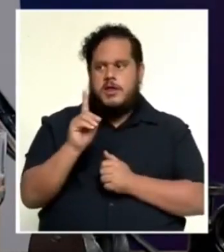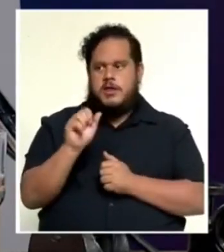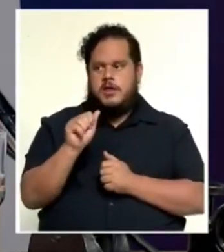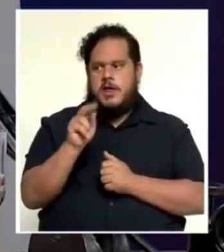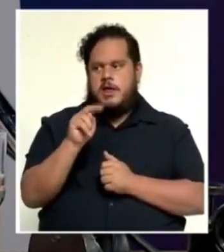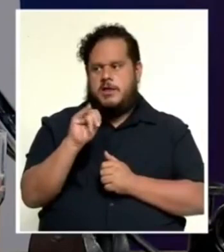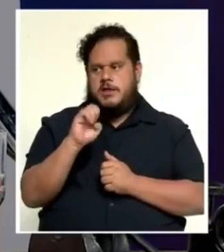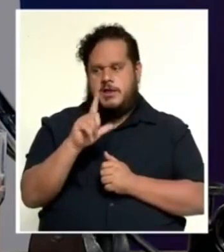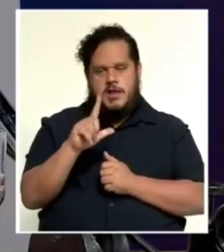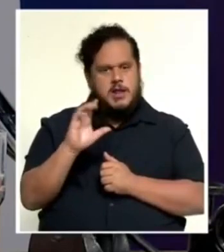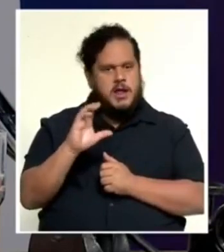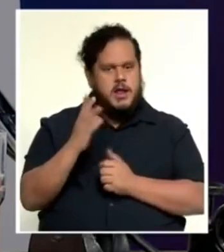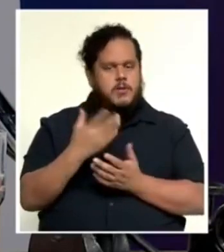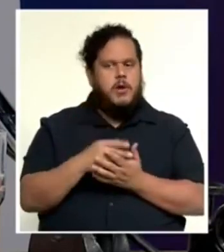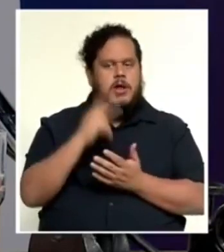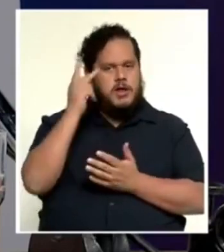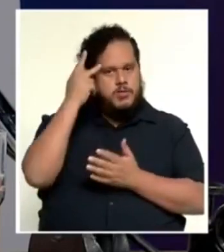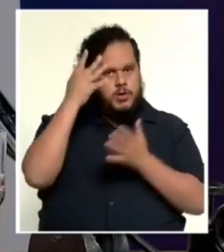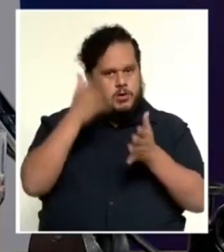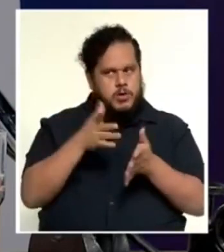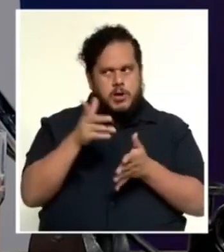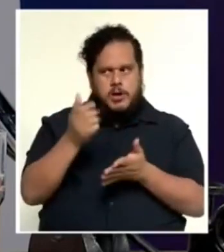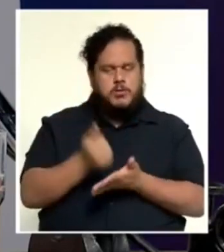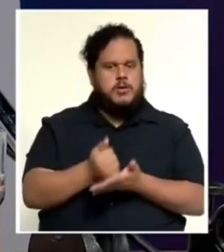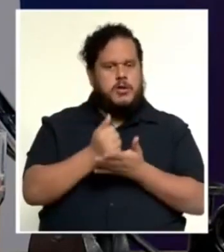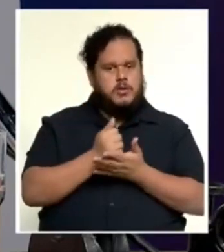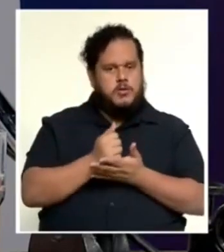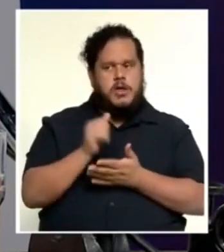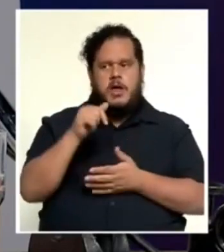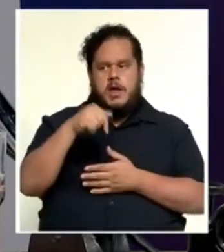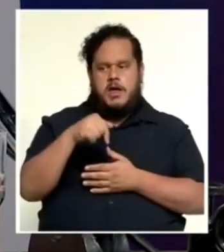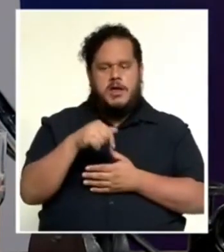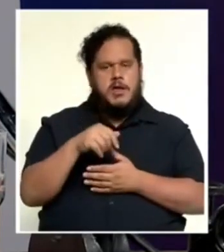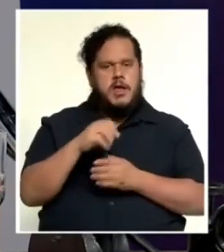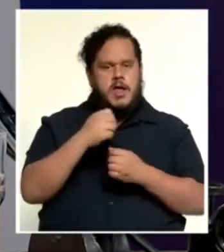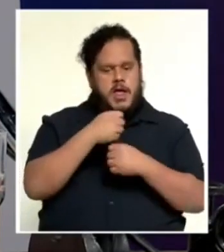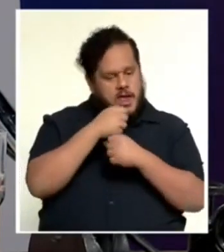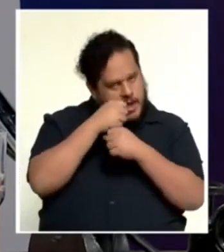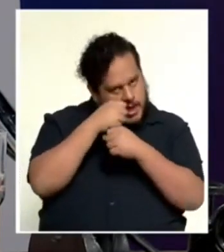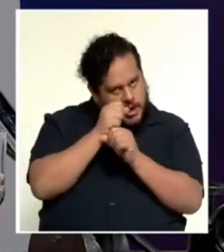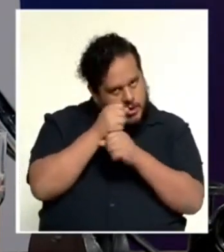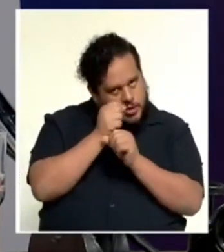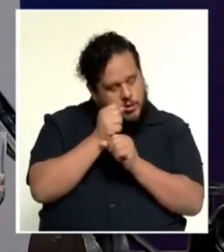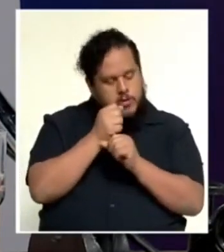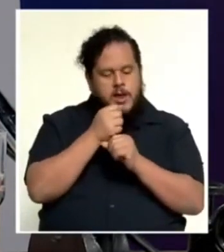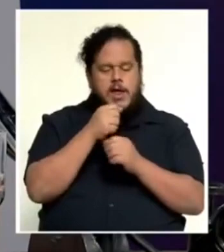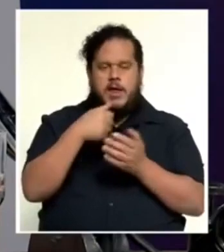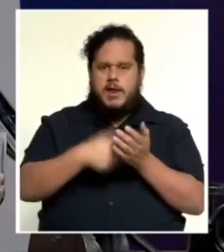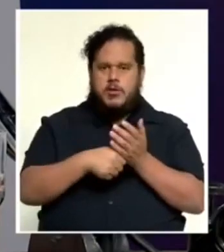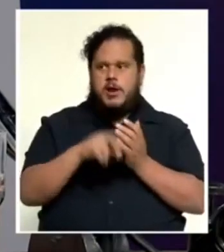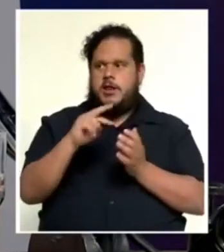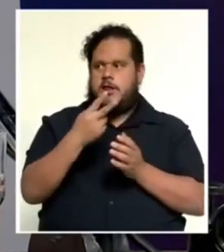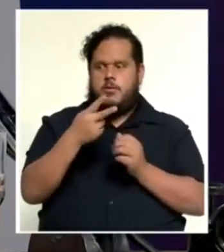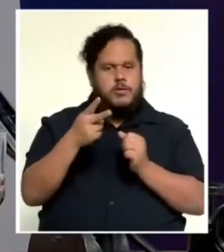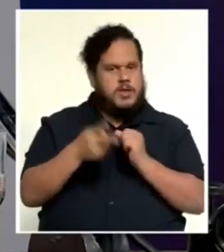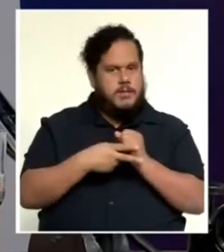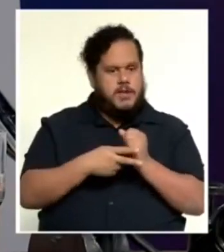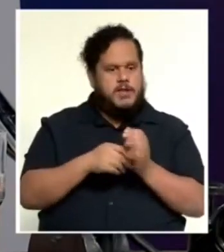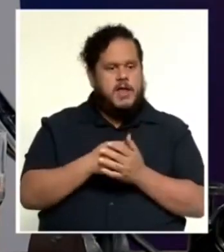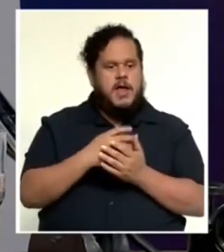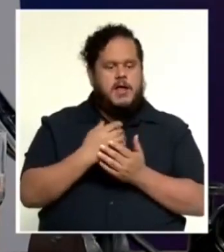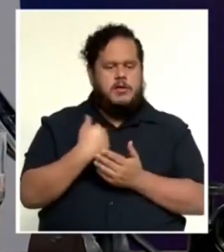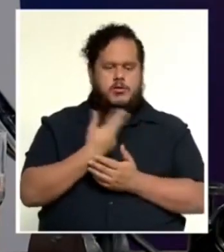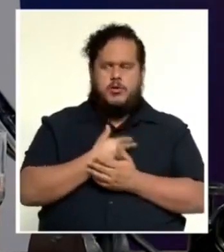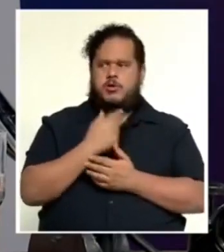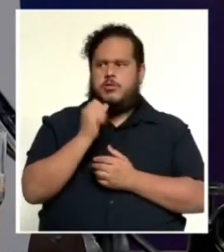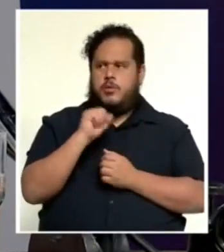que es politólogo y que nos ayuda también aquí en el Zoom electoral ya por segunda ocasión a